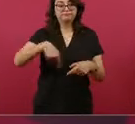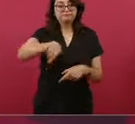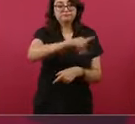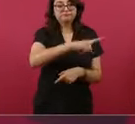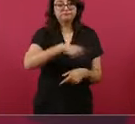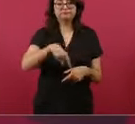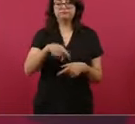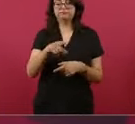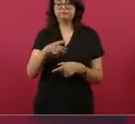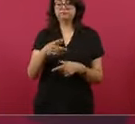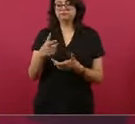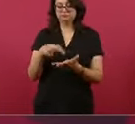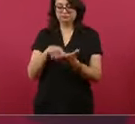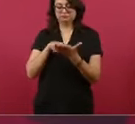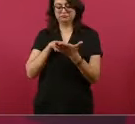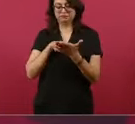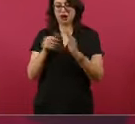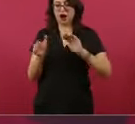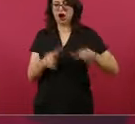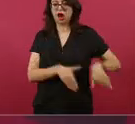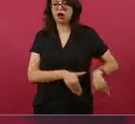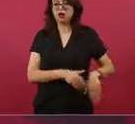se manipula,